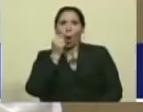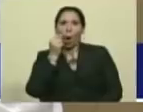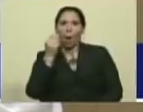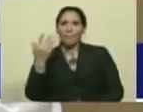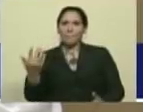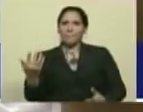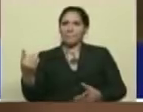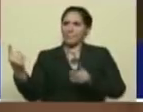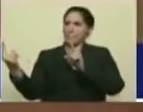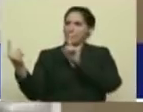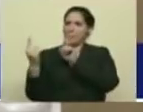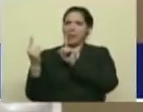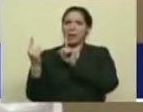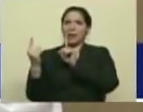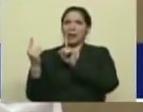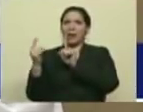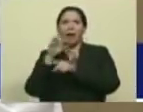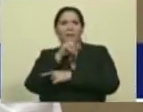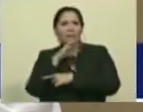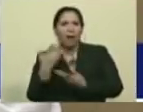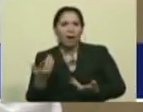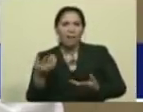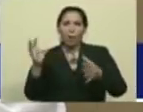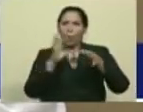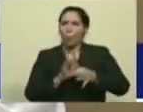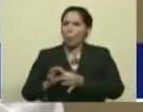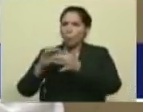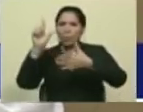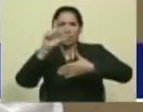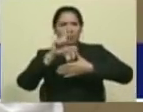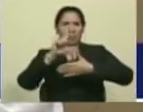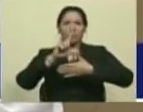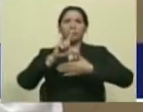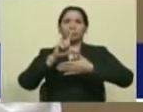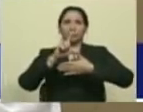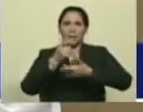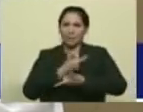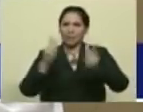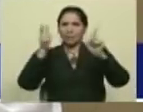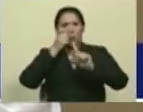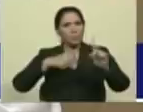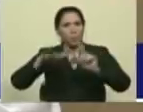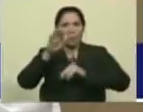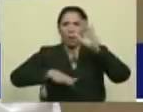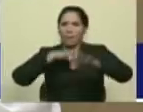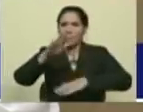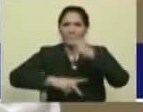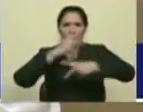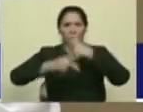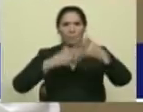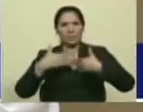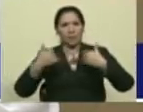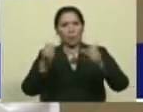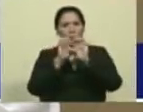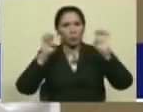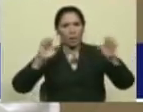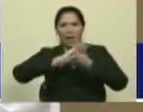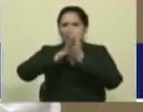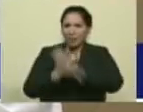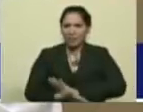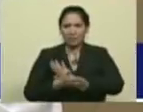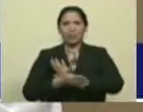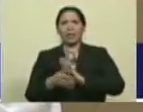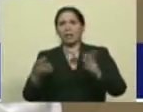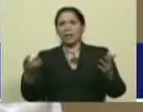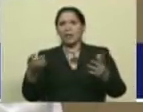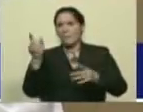unión latinoamericana, de liberación de los pueblos, de avance de programas de salud, de educación, de acabar con el analfabetismo